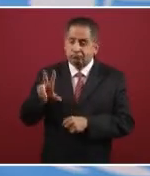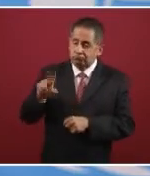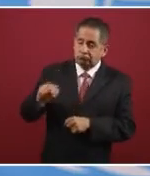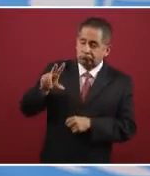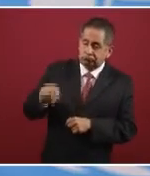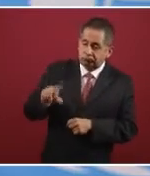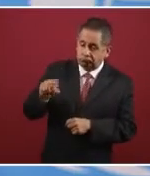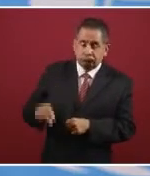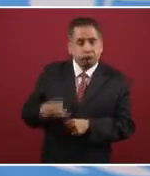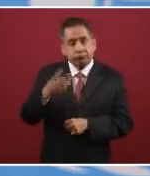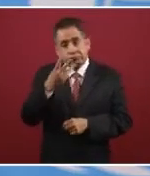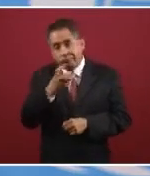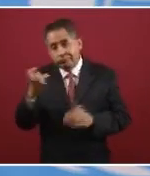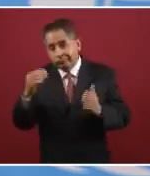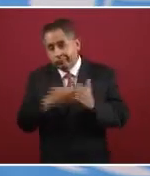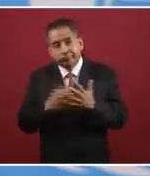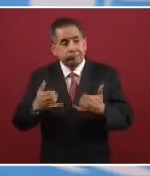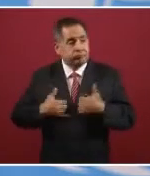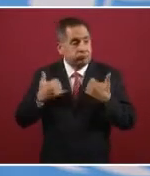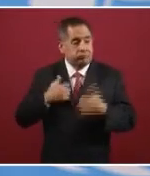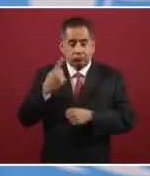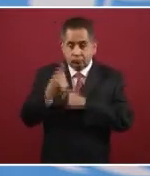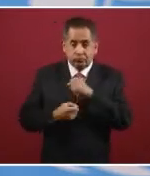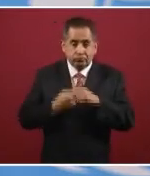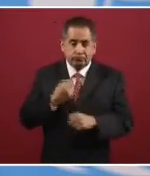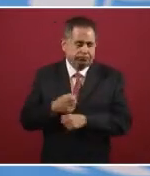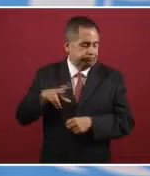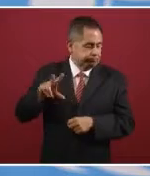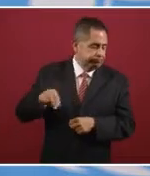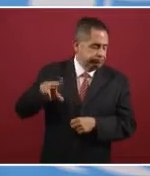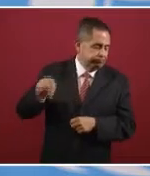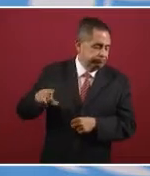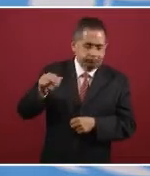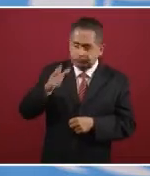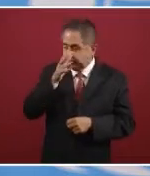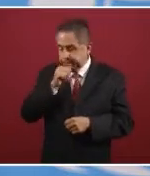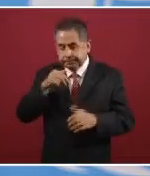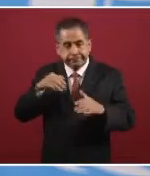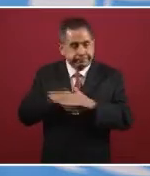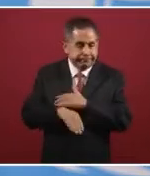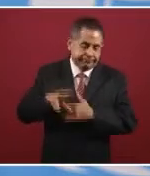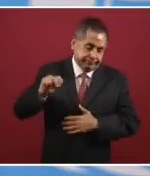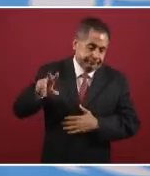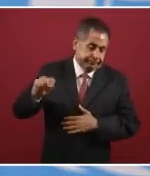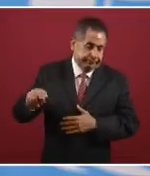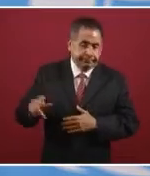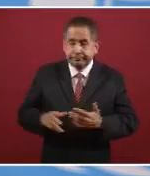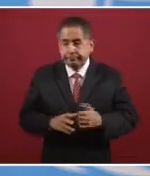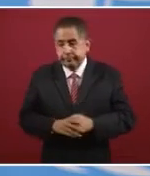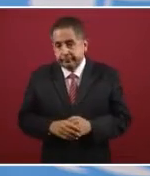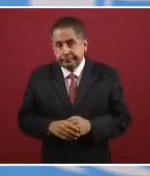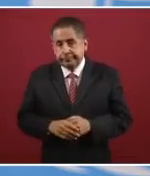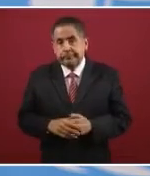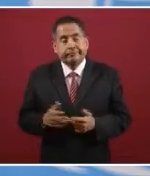300,000 jóvenes por año de universidades públicas y